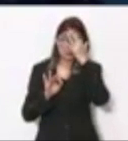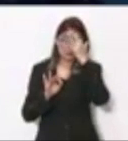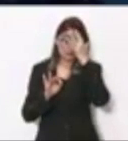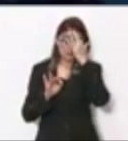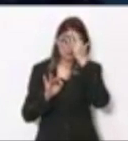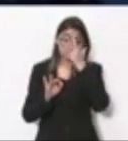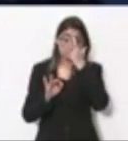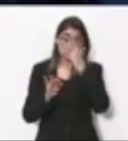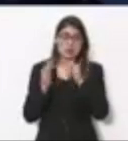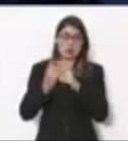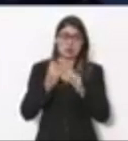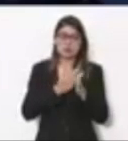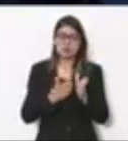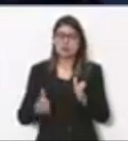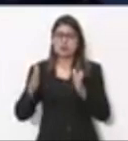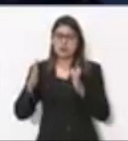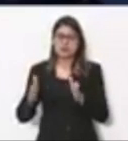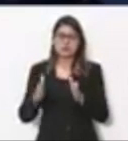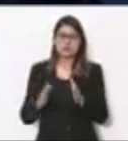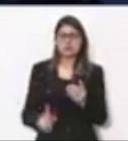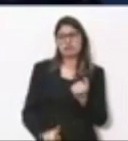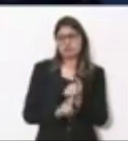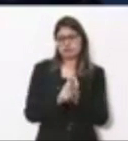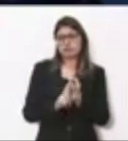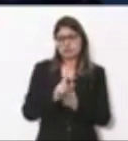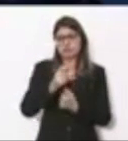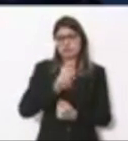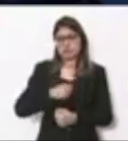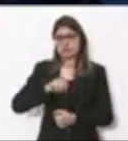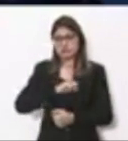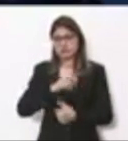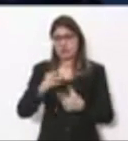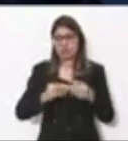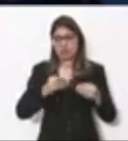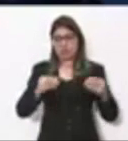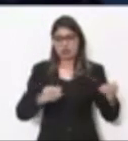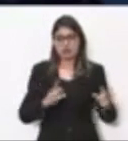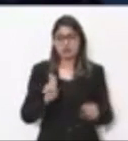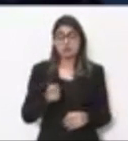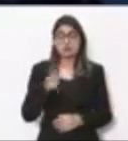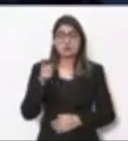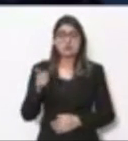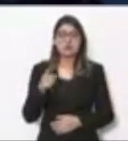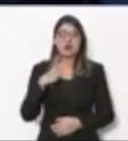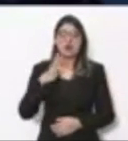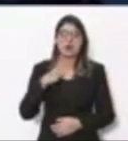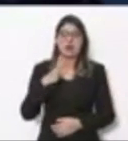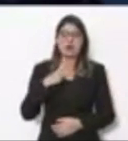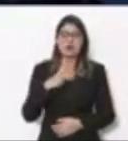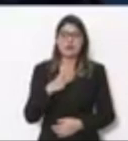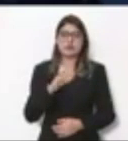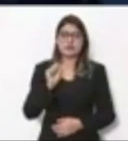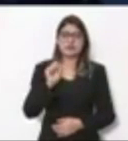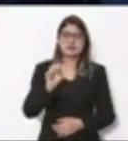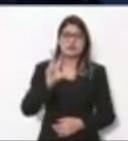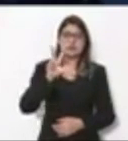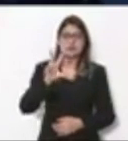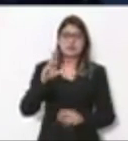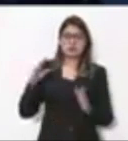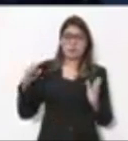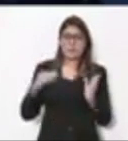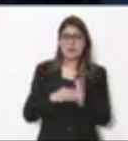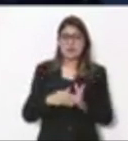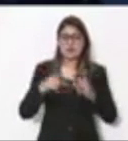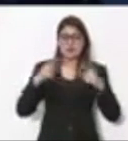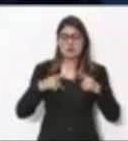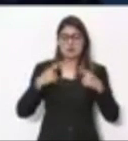crisis sanitaria. Y, por ejemplo, nos informan que el micrositio acumula más de 68 mil visitas, lo